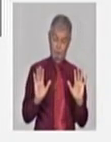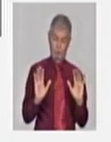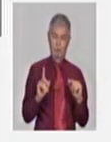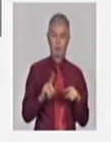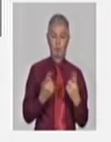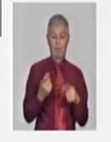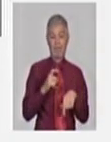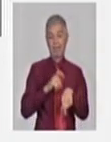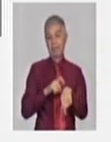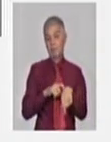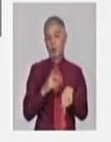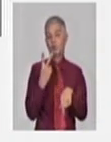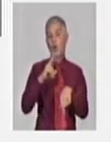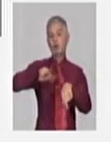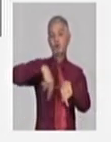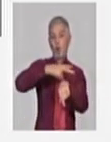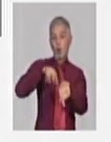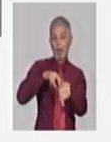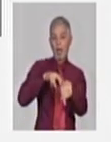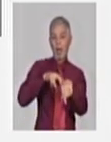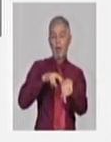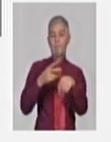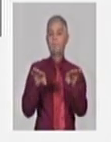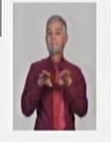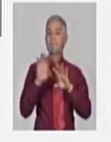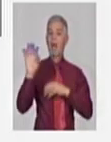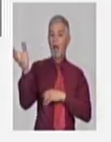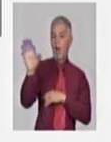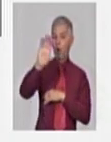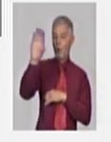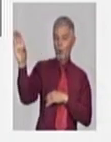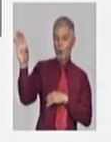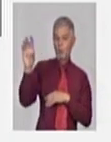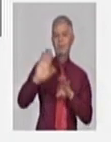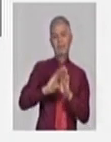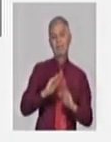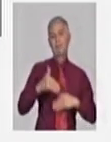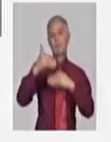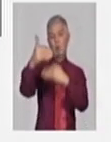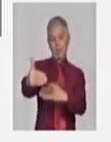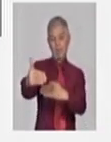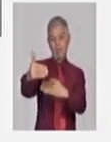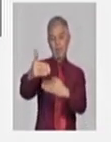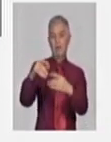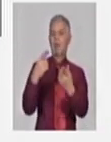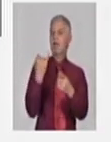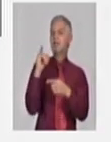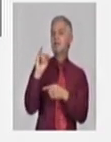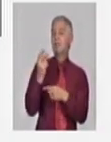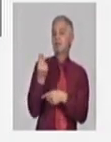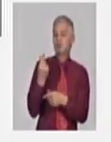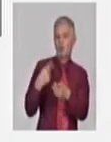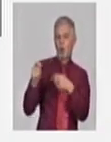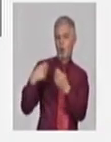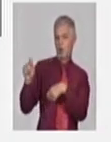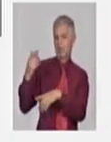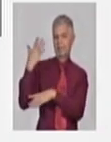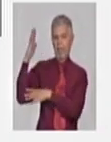no alcanzarían las dos horas para el banco entonces daríamos otro espacio posterior para la inversión extranjera